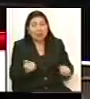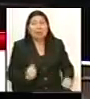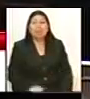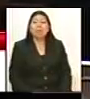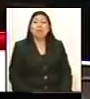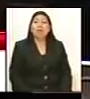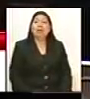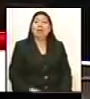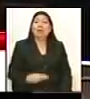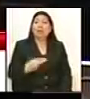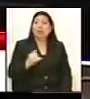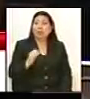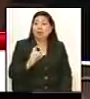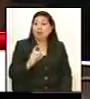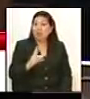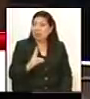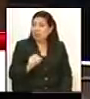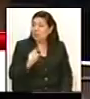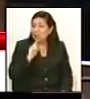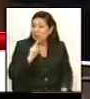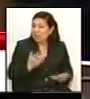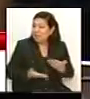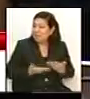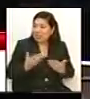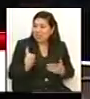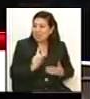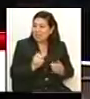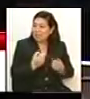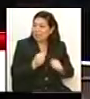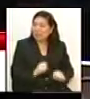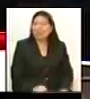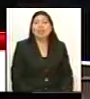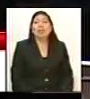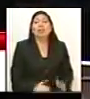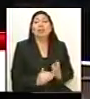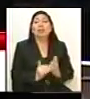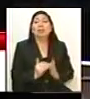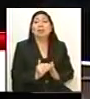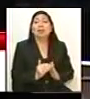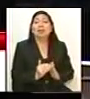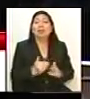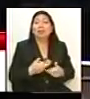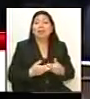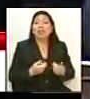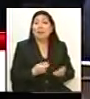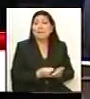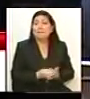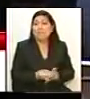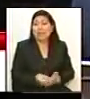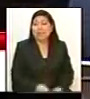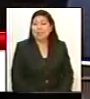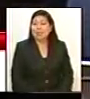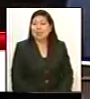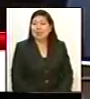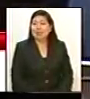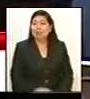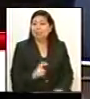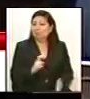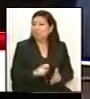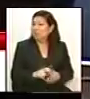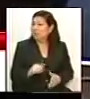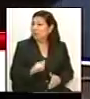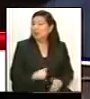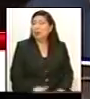un hidrocarburo pesado que no es fácil de explorar y explotar, con altos riesgos en la volatilidad de los precios además, y en minería lo